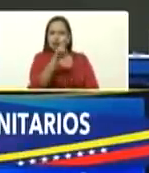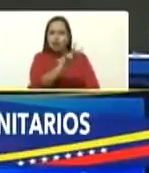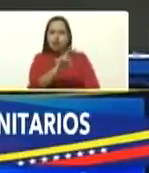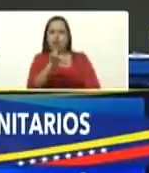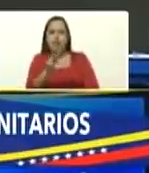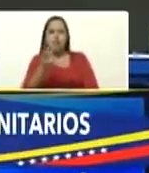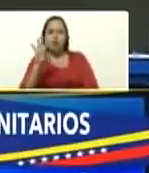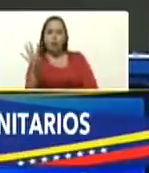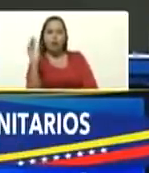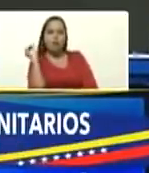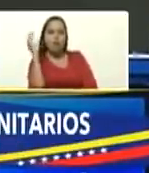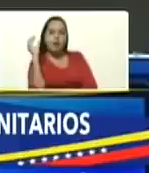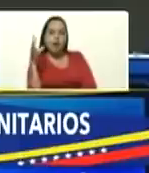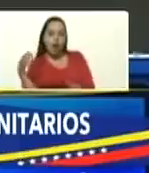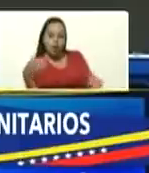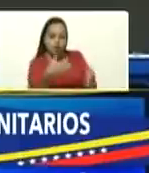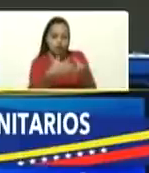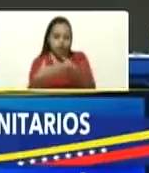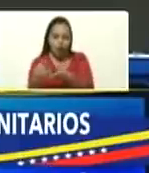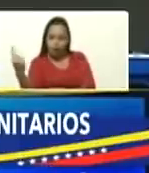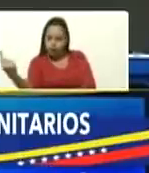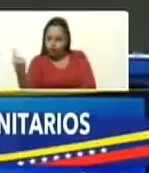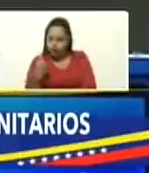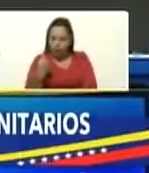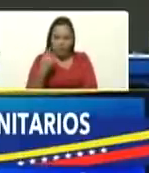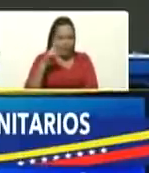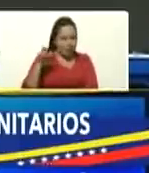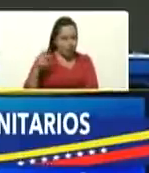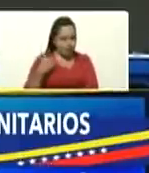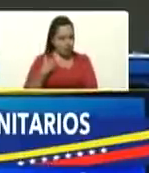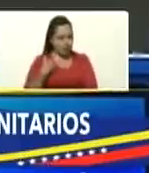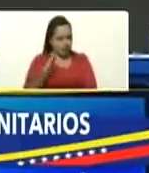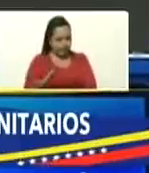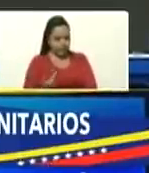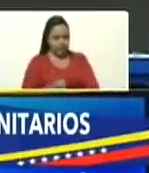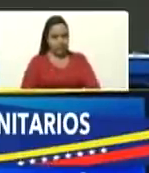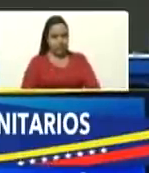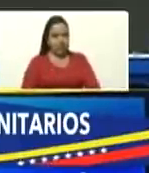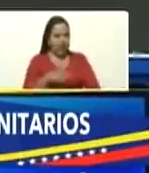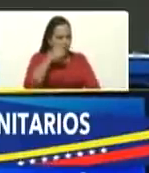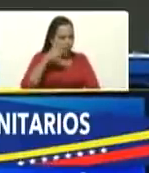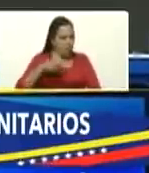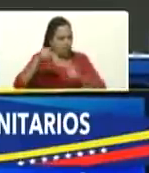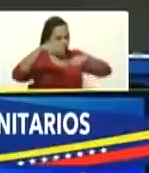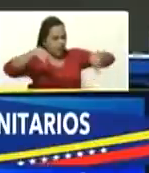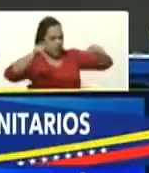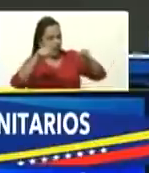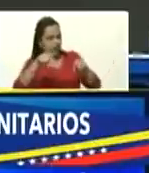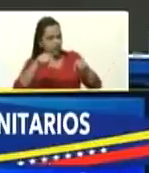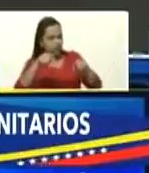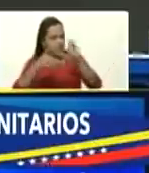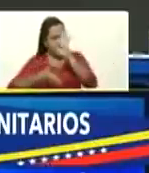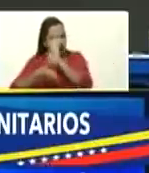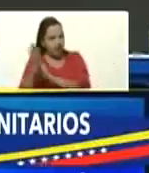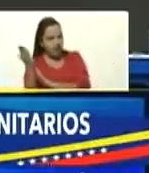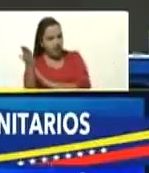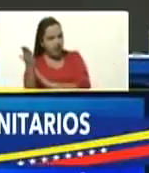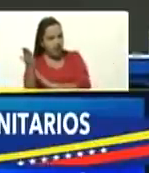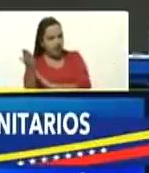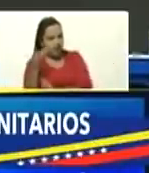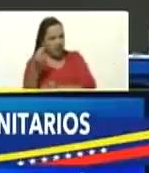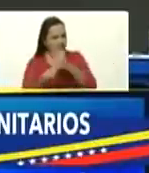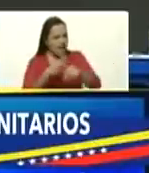1.234 asambleas. A mí alguien me preguntaba aquí que si este pueblo que está aquí se iba a ir, si se hacía muy